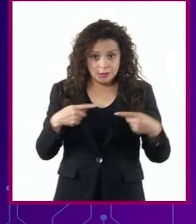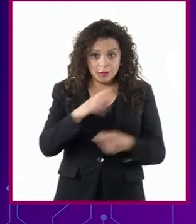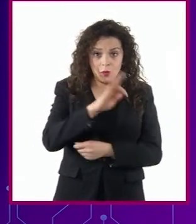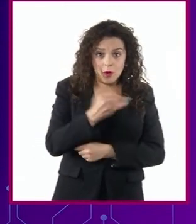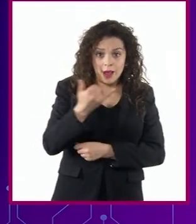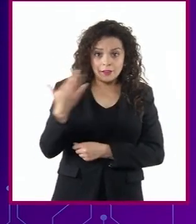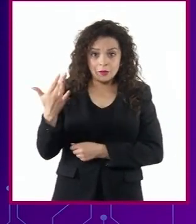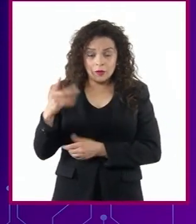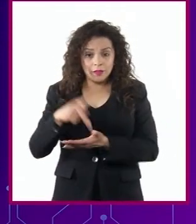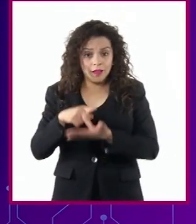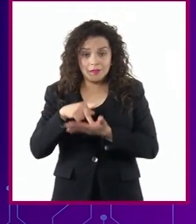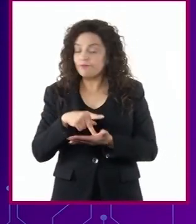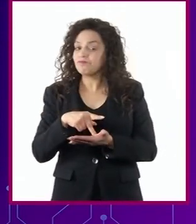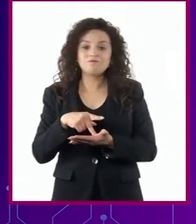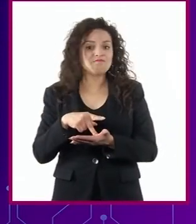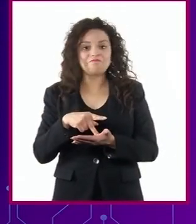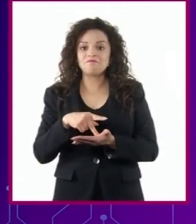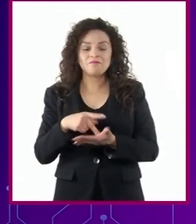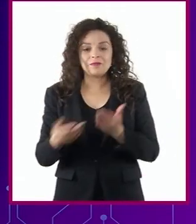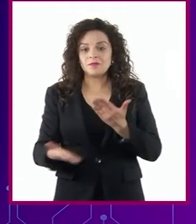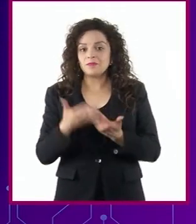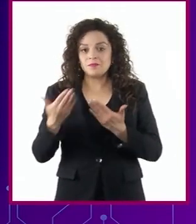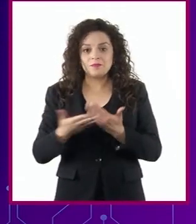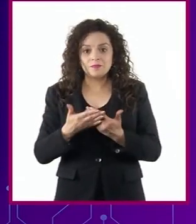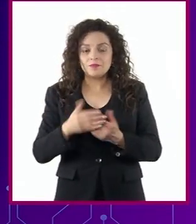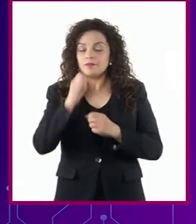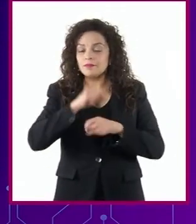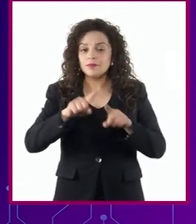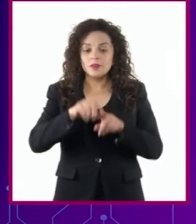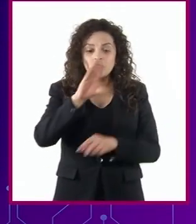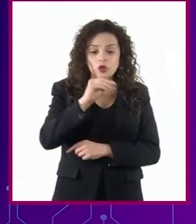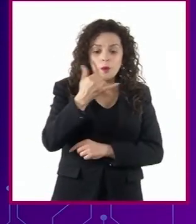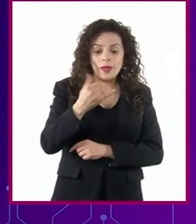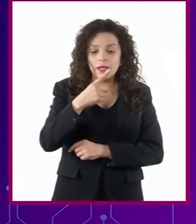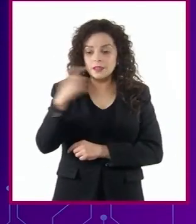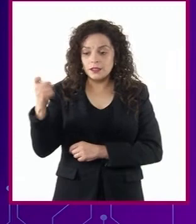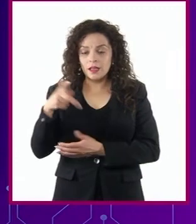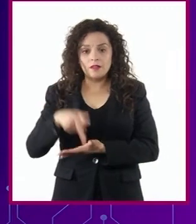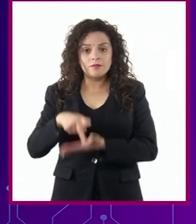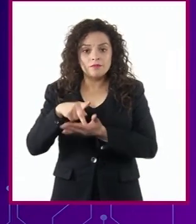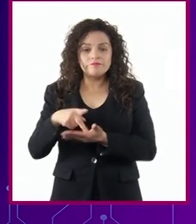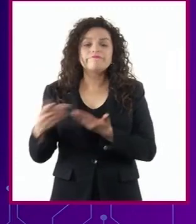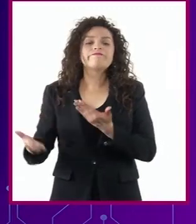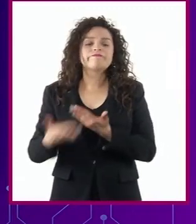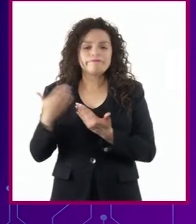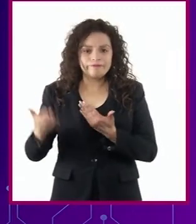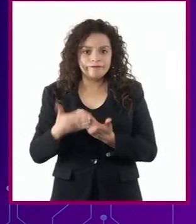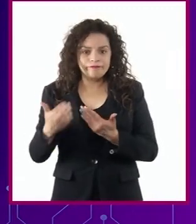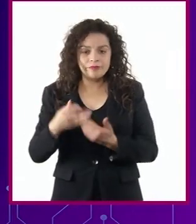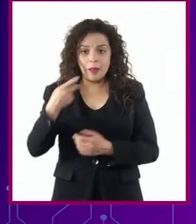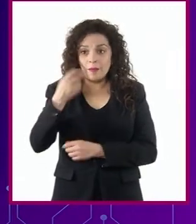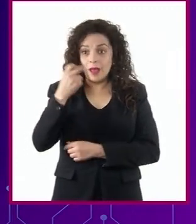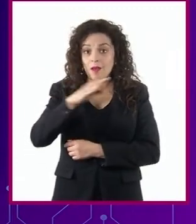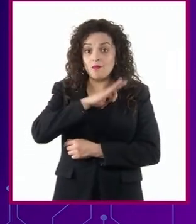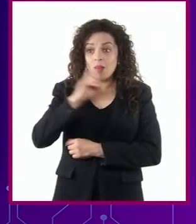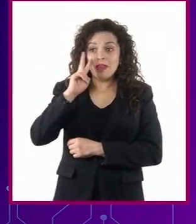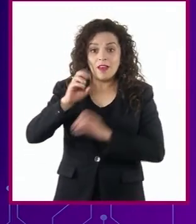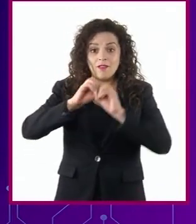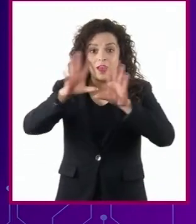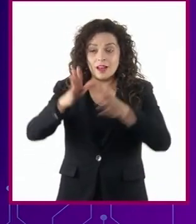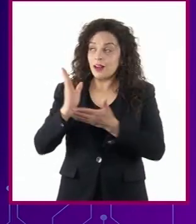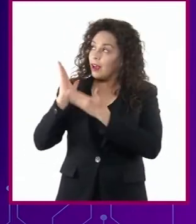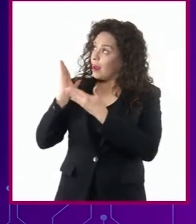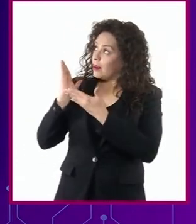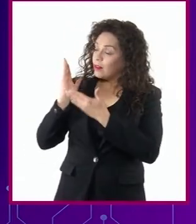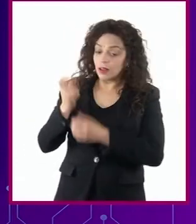50 kilogramos, ni tampoco hay muchas de entre 90 y 100 kilogramos. Sin embargo, de este hecho se ve que en este grupo